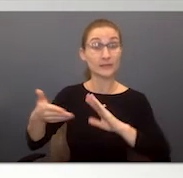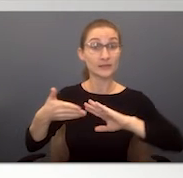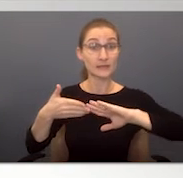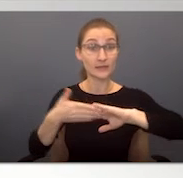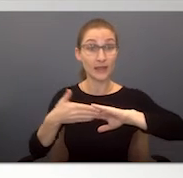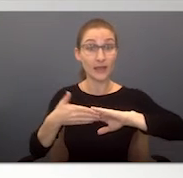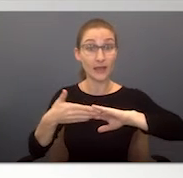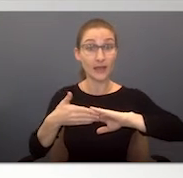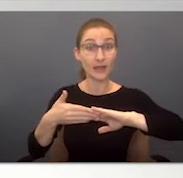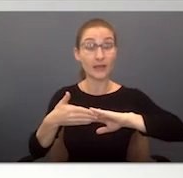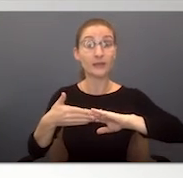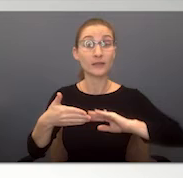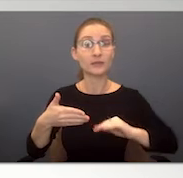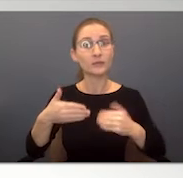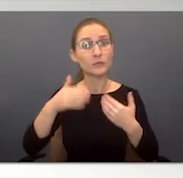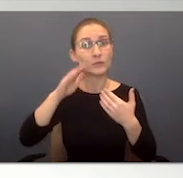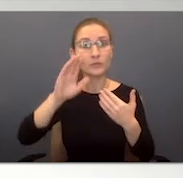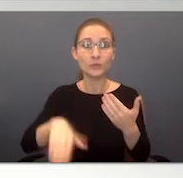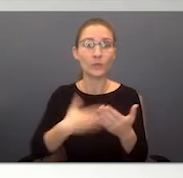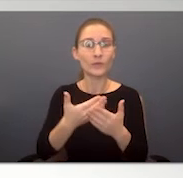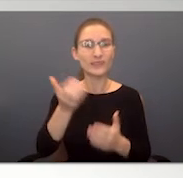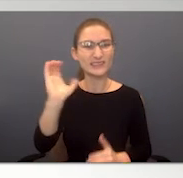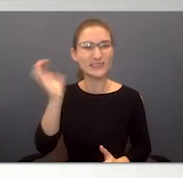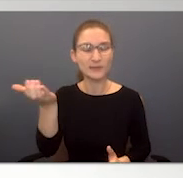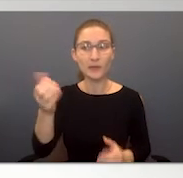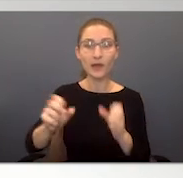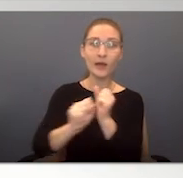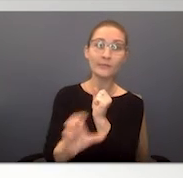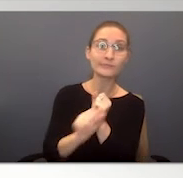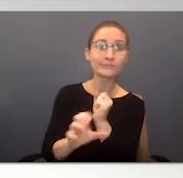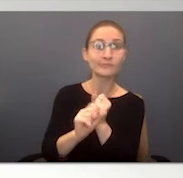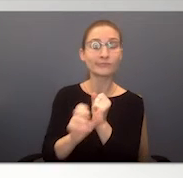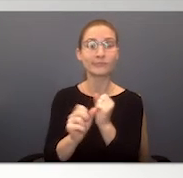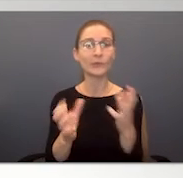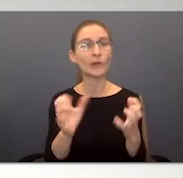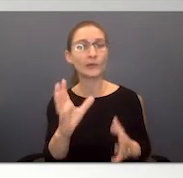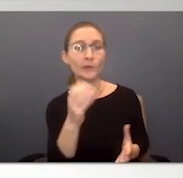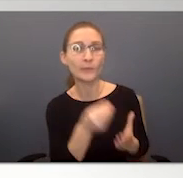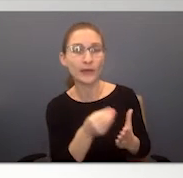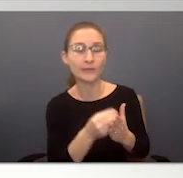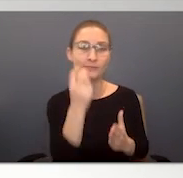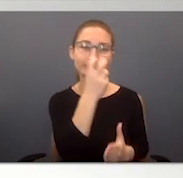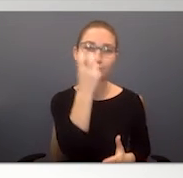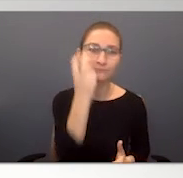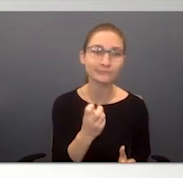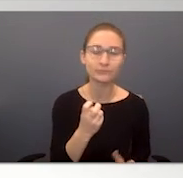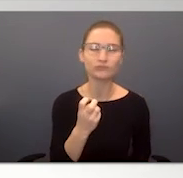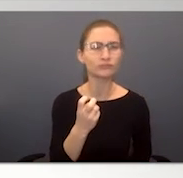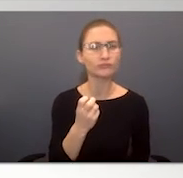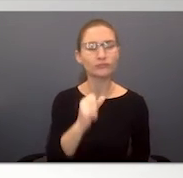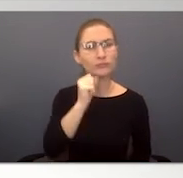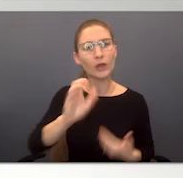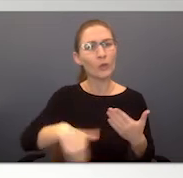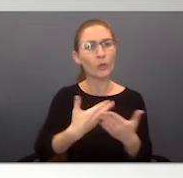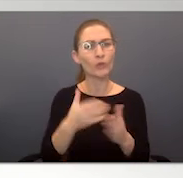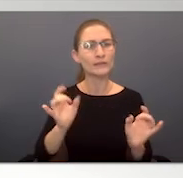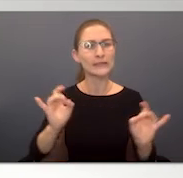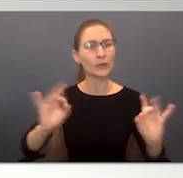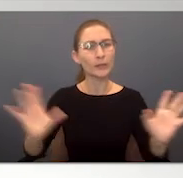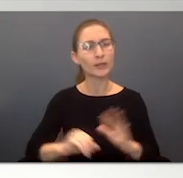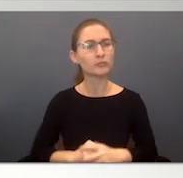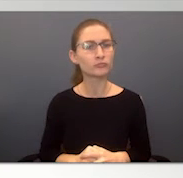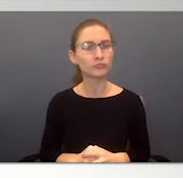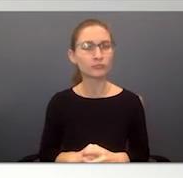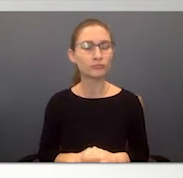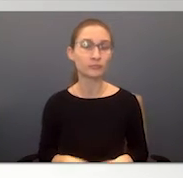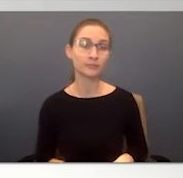seguro tiene que usarlo como un recurso. Están ahí para ayudarle. Siempre tienen miedo la gente del